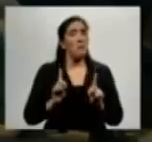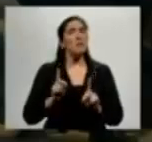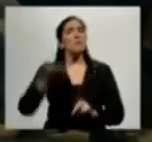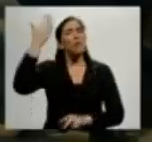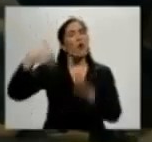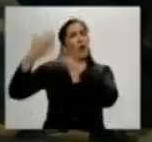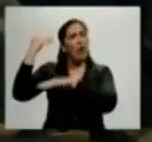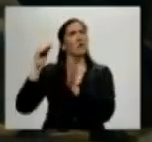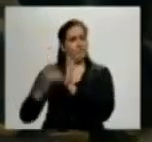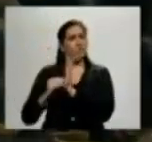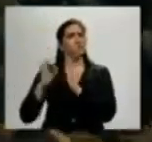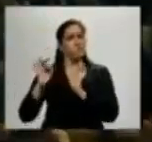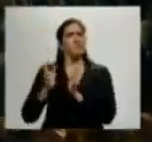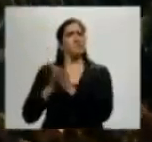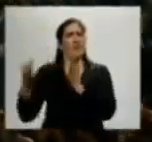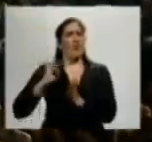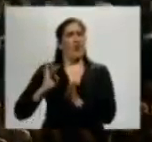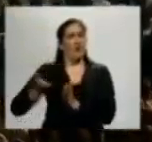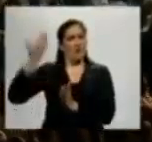Vélez Arfiel.